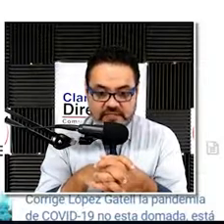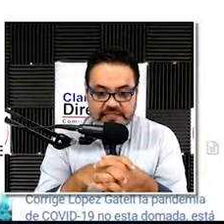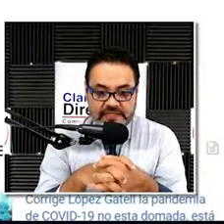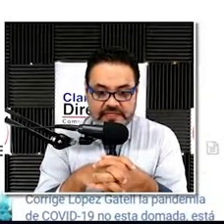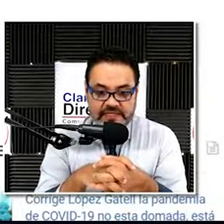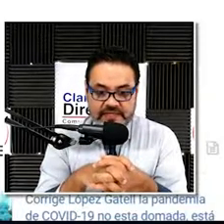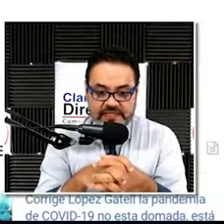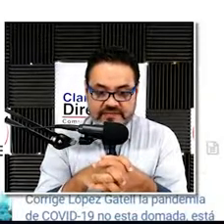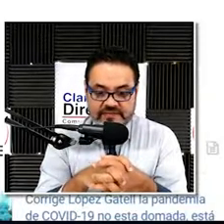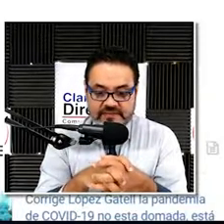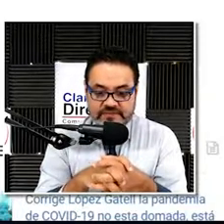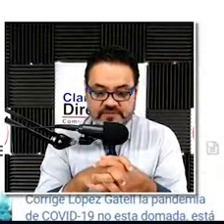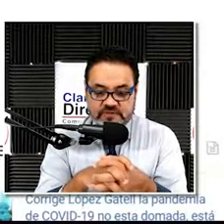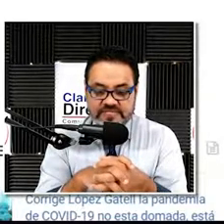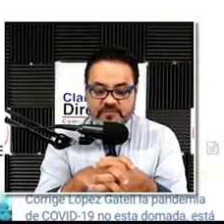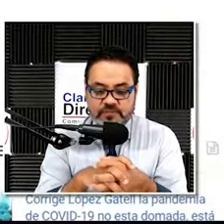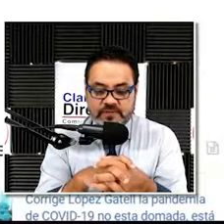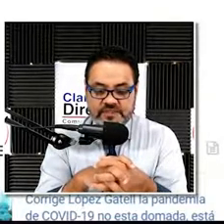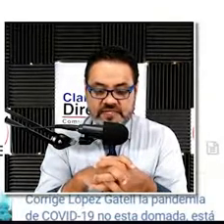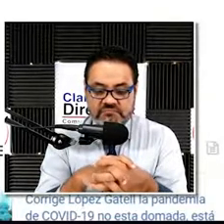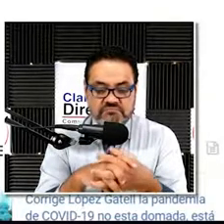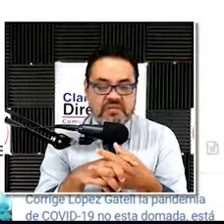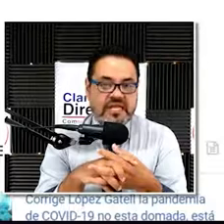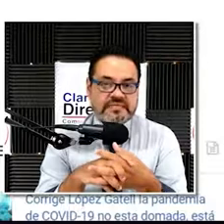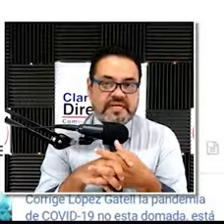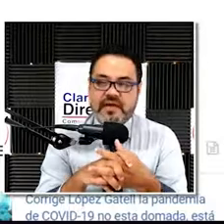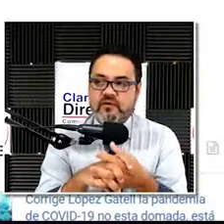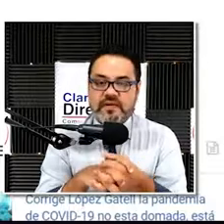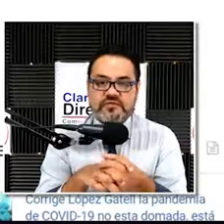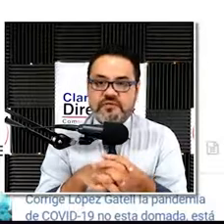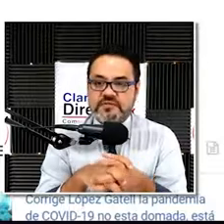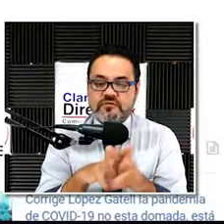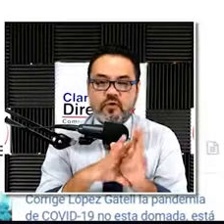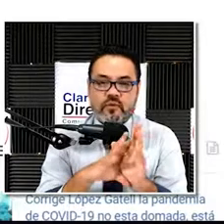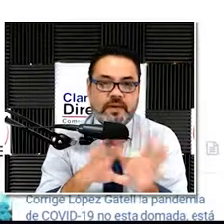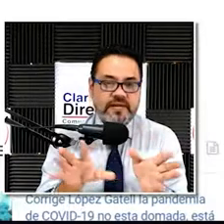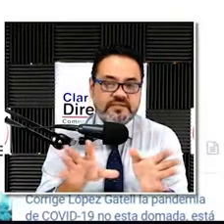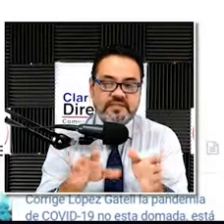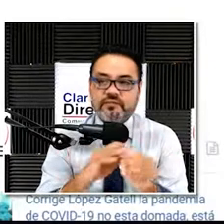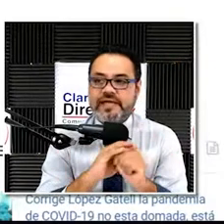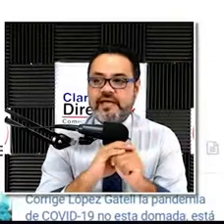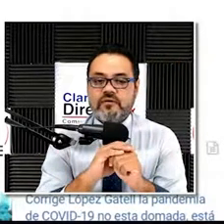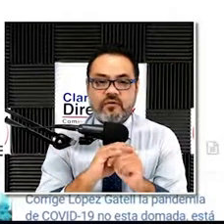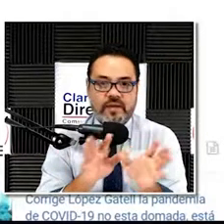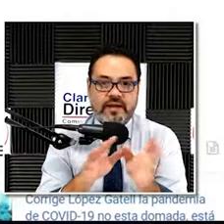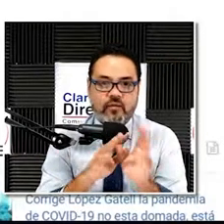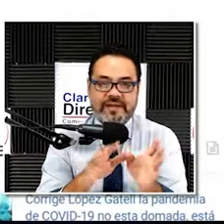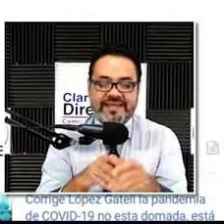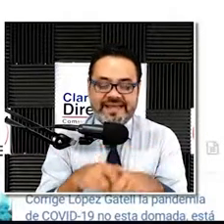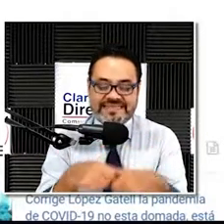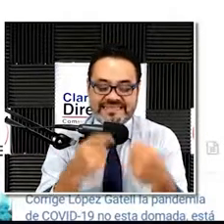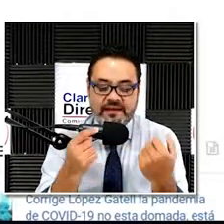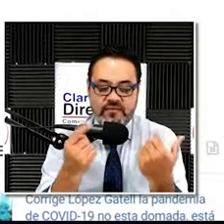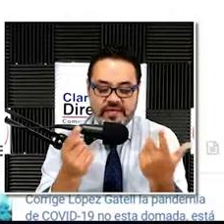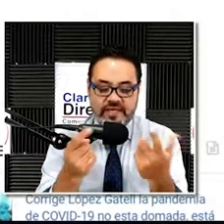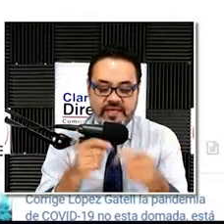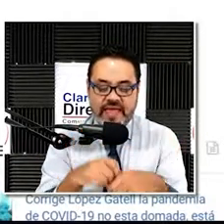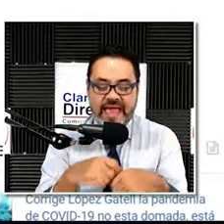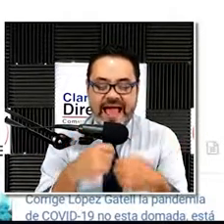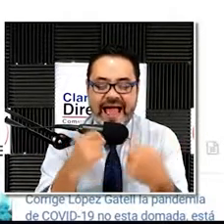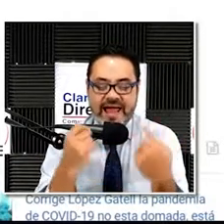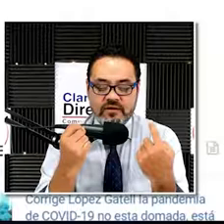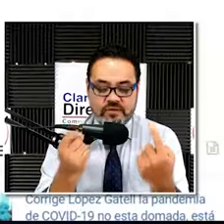México. Y pues lo que se pudo apreciar, las aglomeraciones normales de un día normal cualquiera, salvo